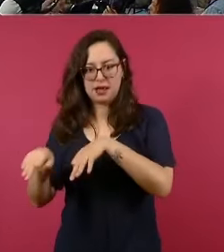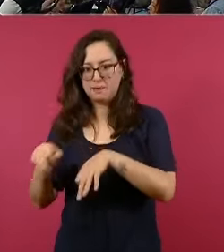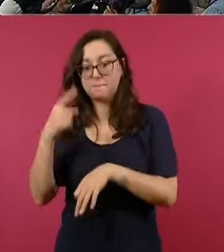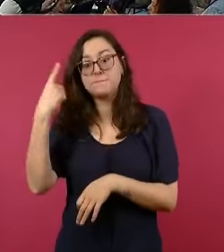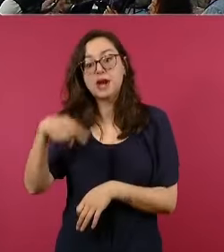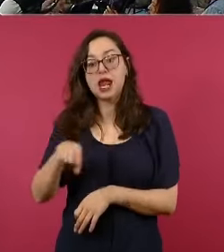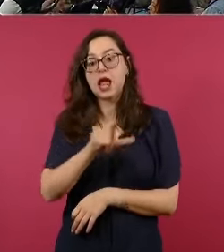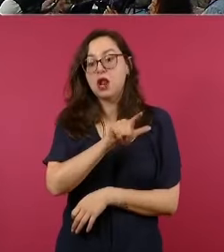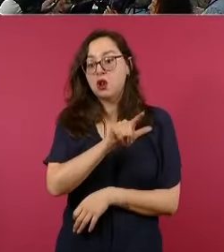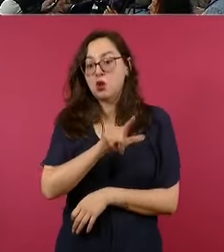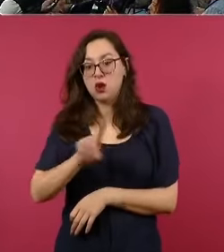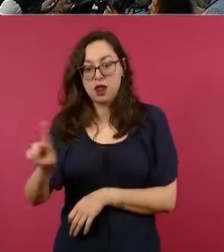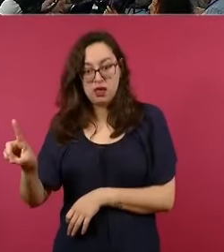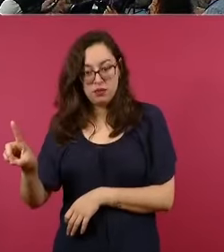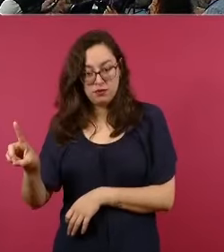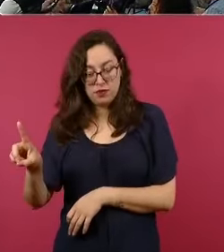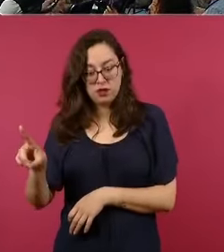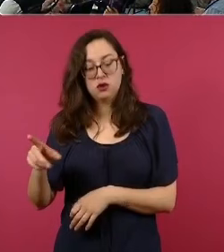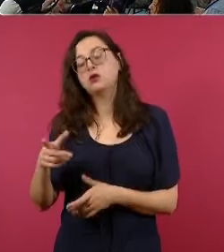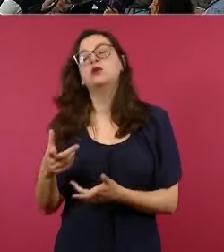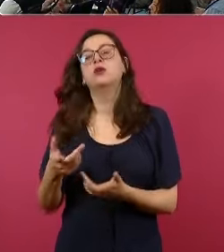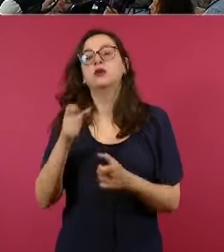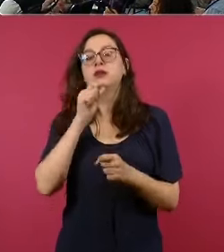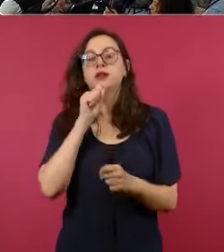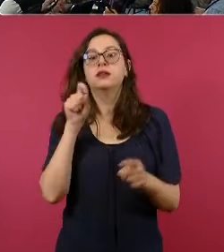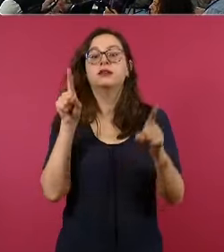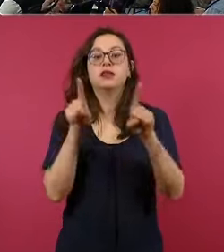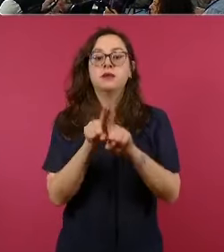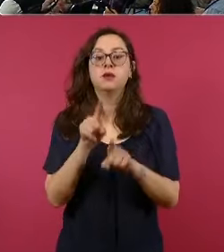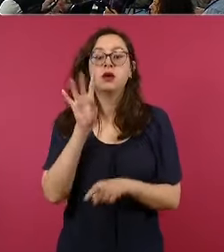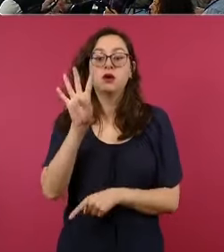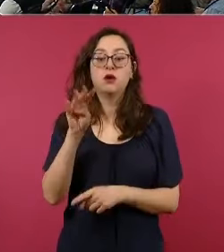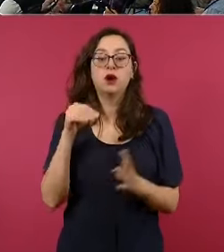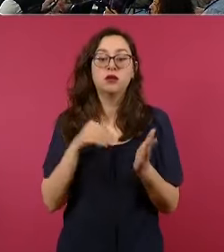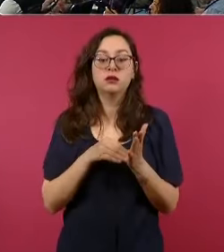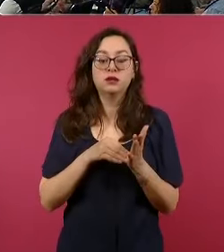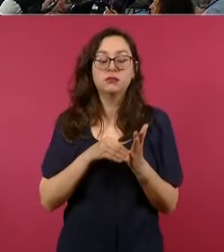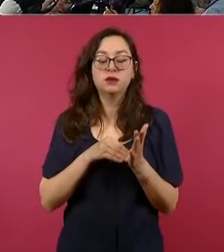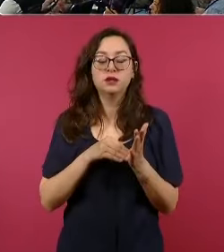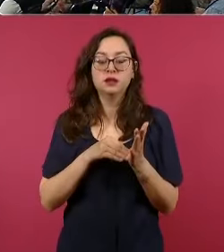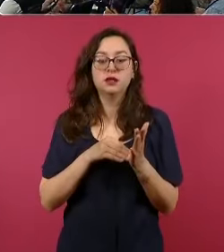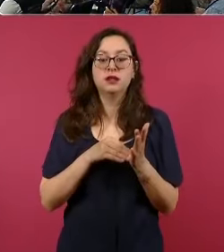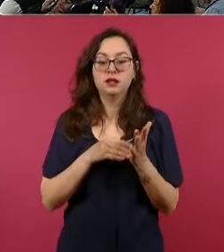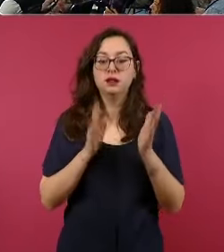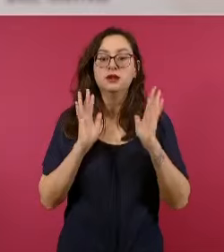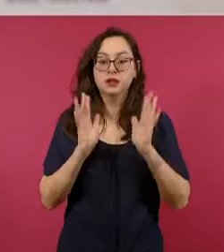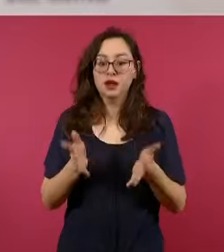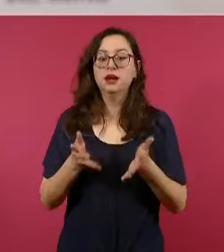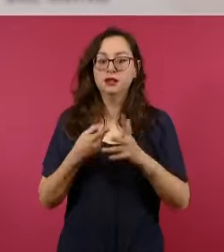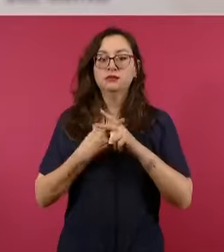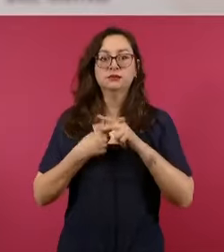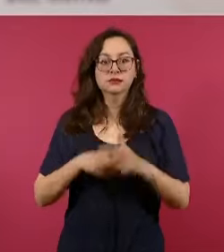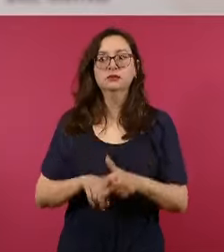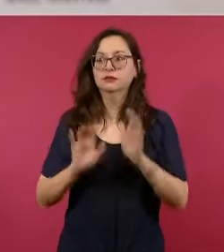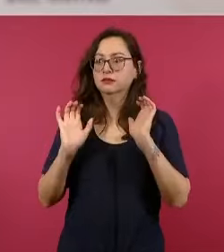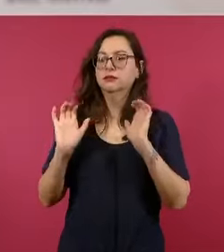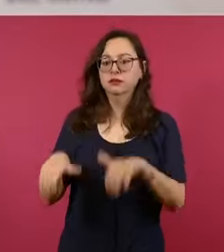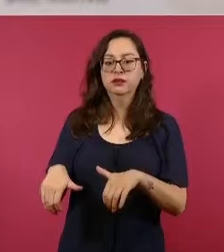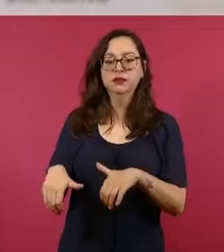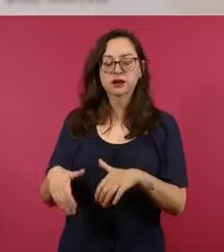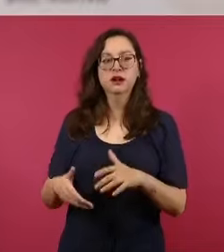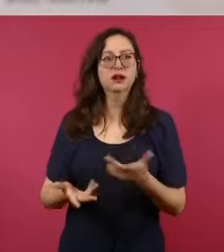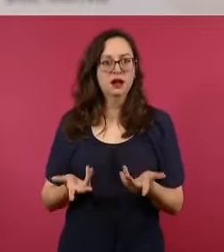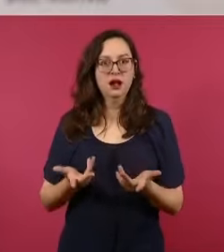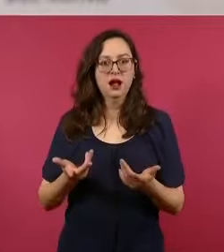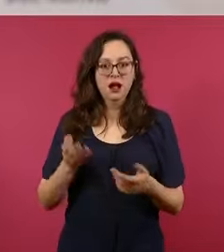eh contra ar casi eh casi 4000 que están empezando ya a a llegar ahora a estas